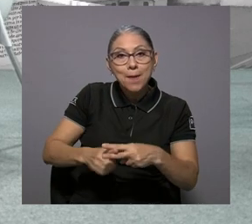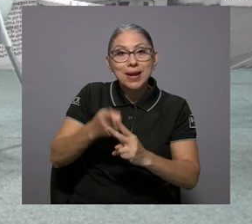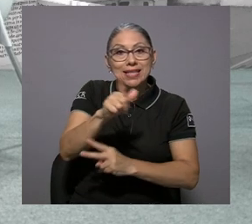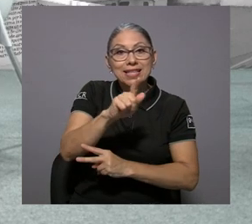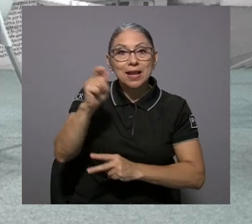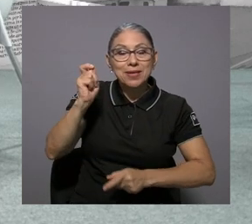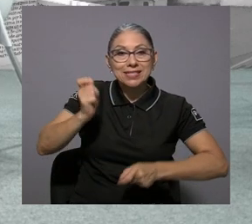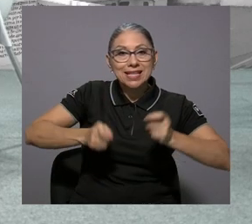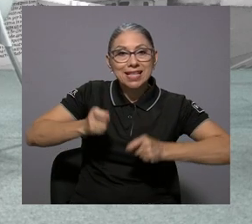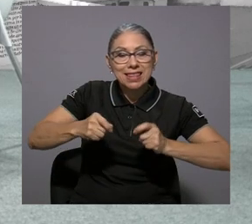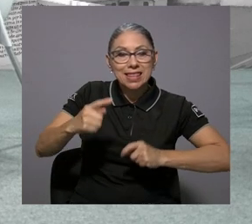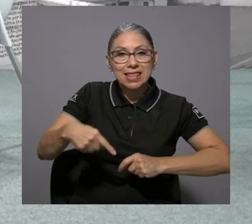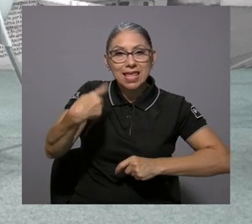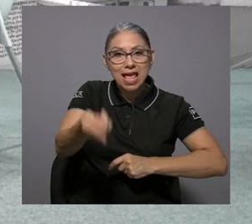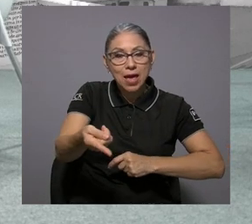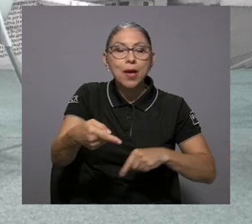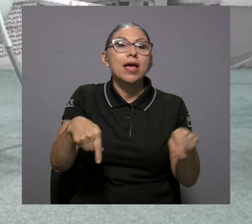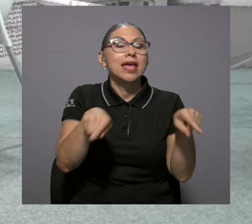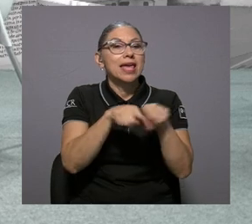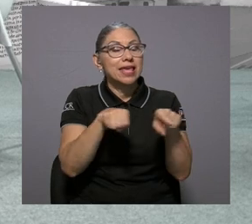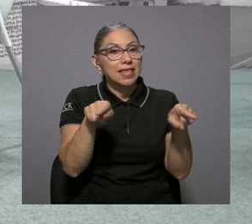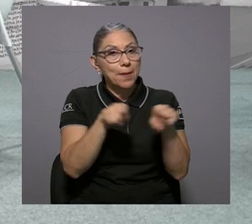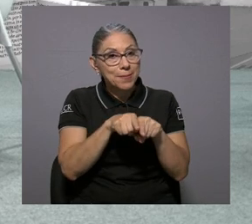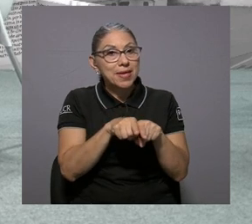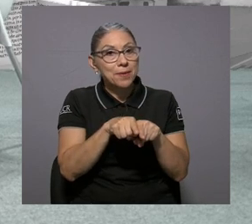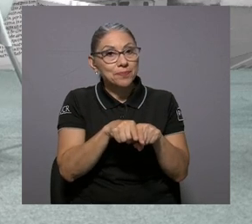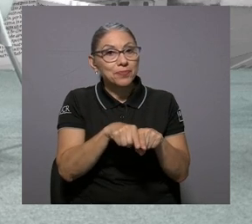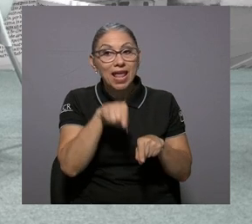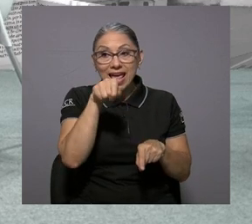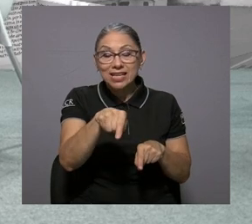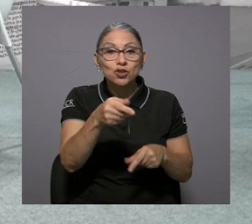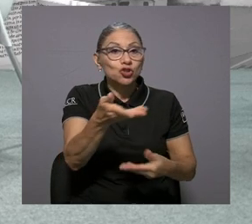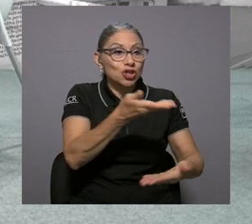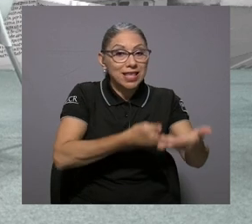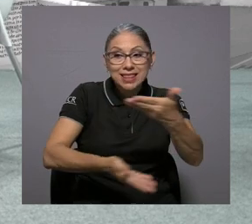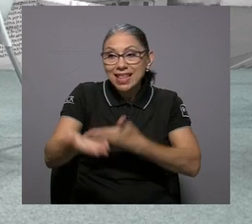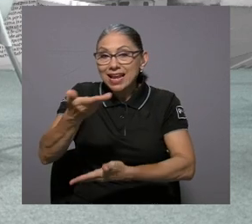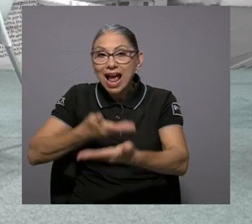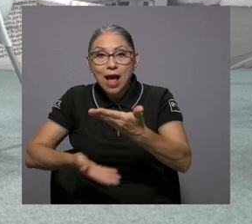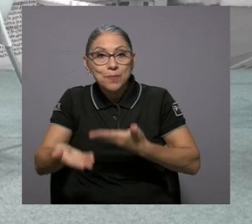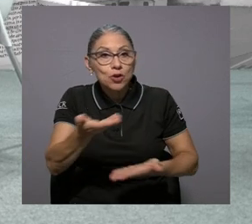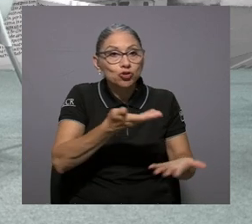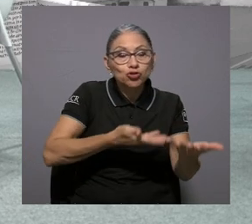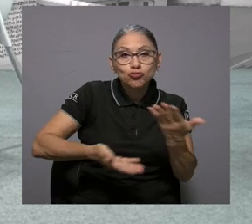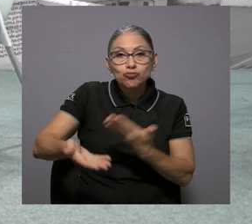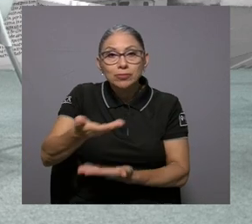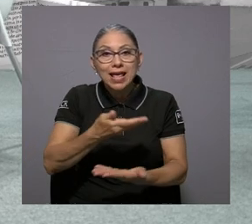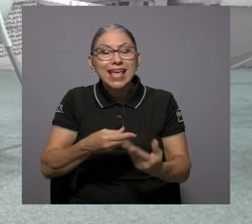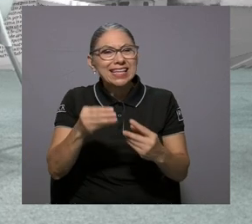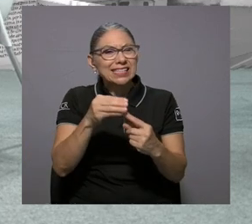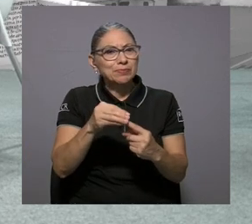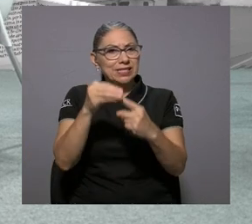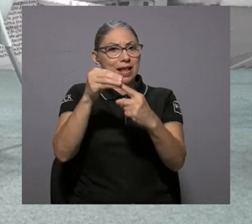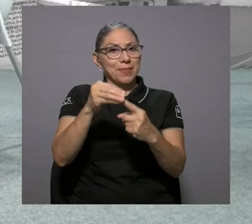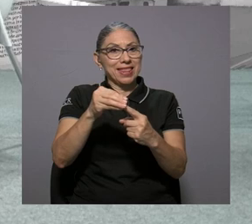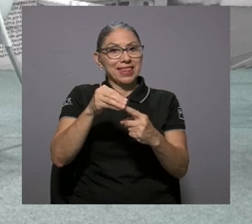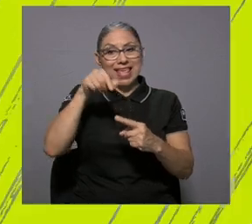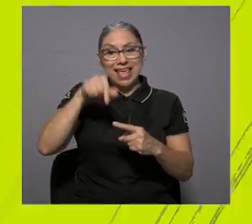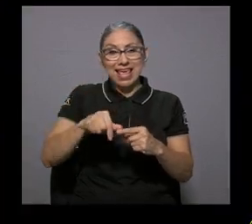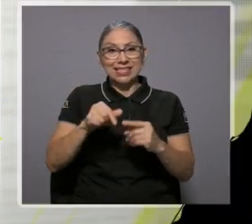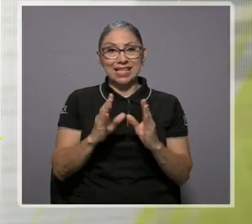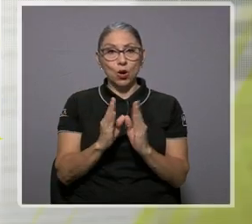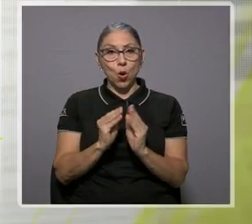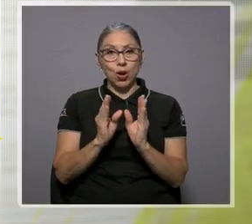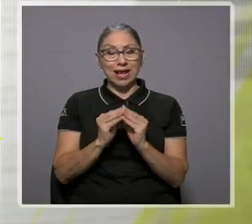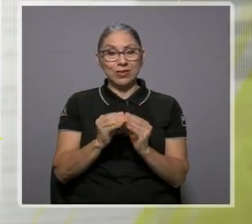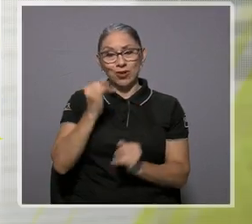Y también estos intercambios y más especialmente este congreso que acaba hoy, el